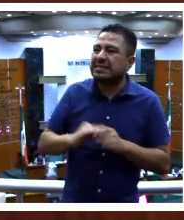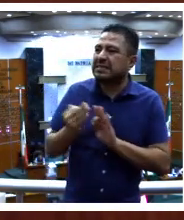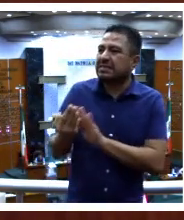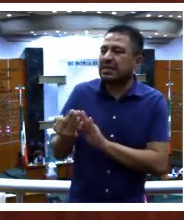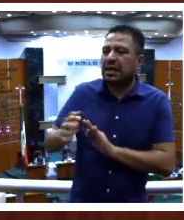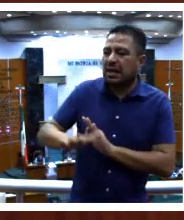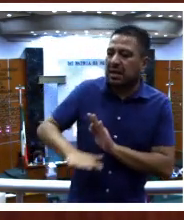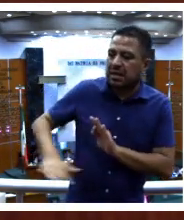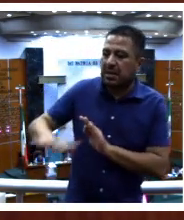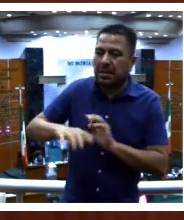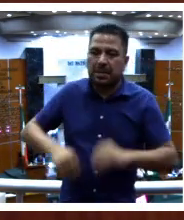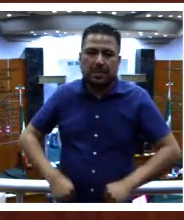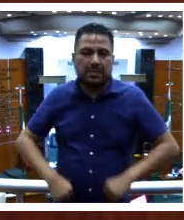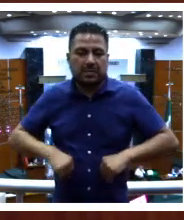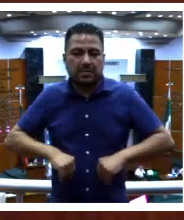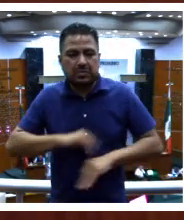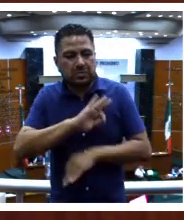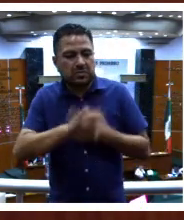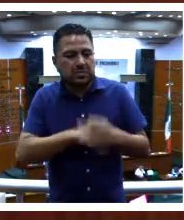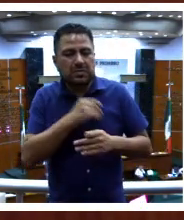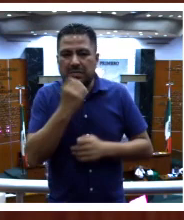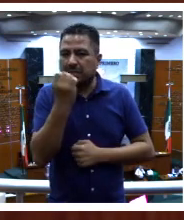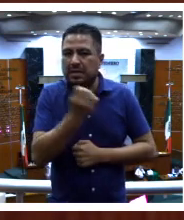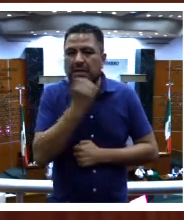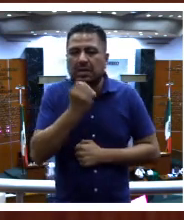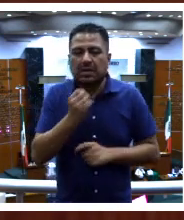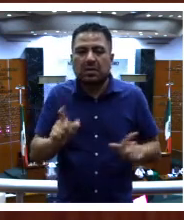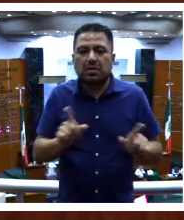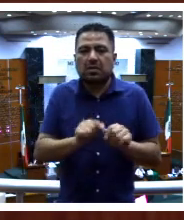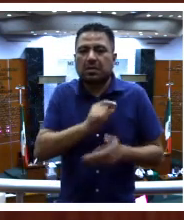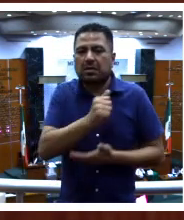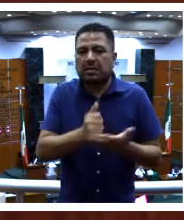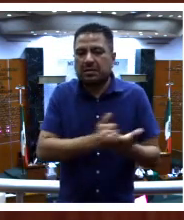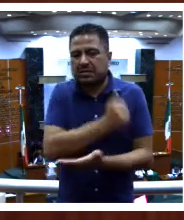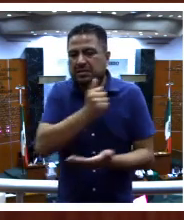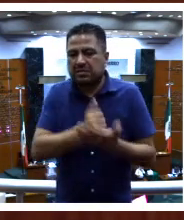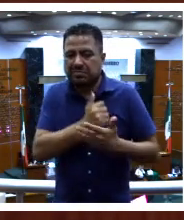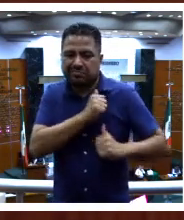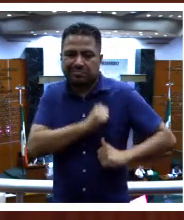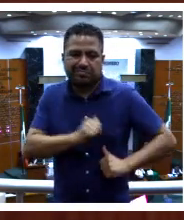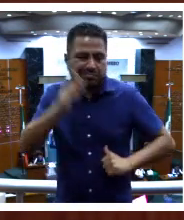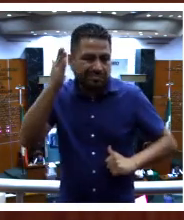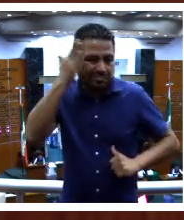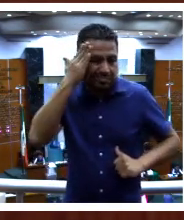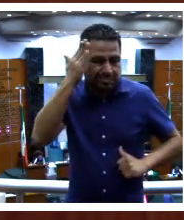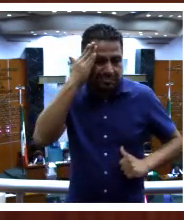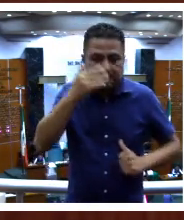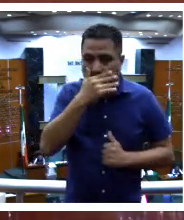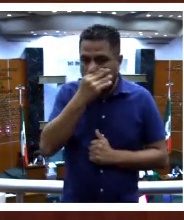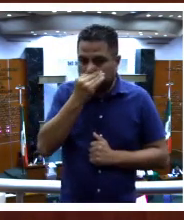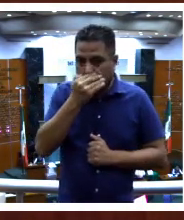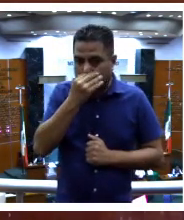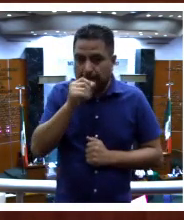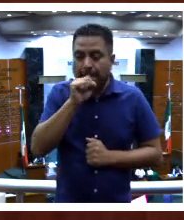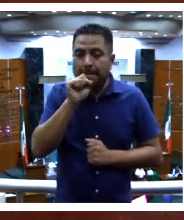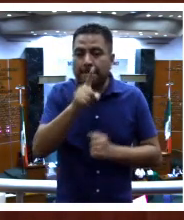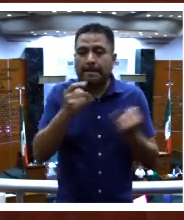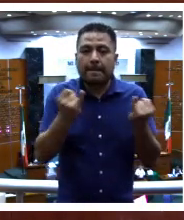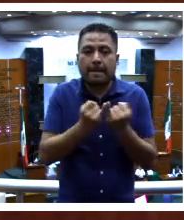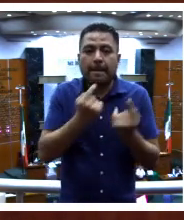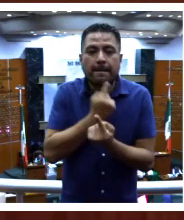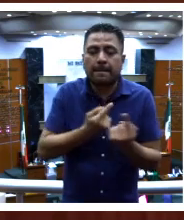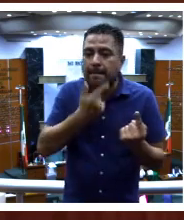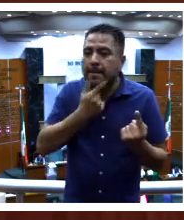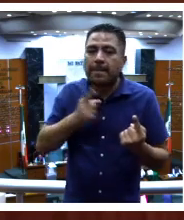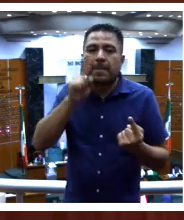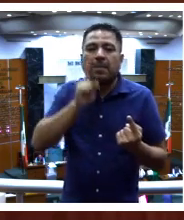sus domicilios, pues la mayoría de escuelas se encuentran en las cabeceras municipales. También tenemos casos de niñas